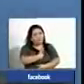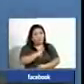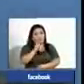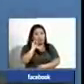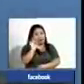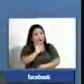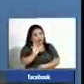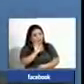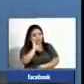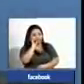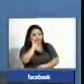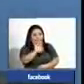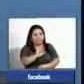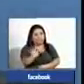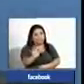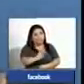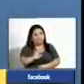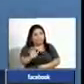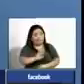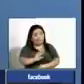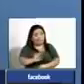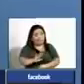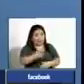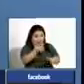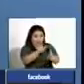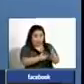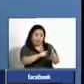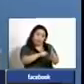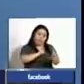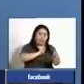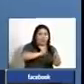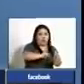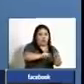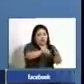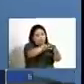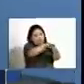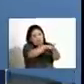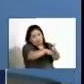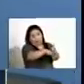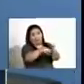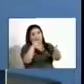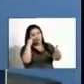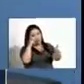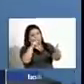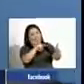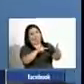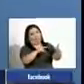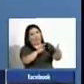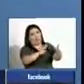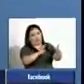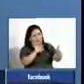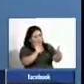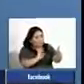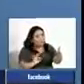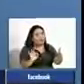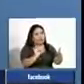Despedirse del familiar fallecido en cuerpo presente es lo